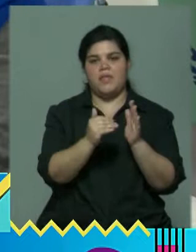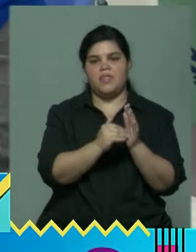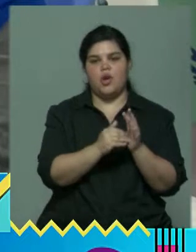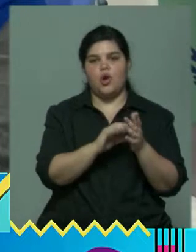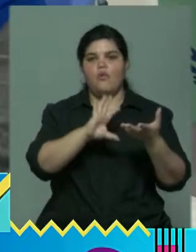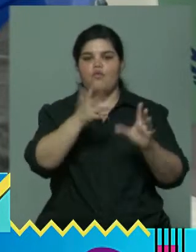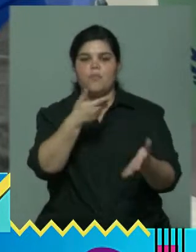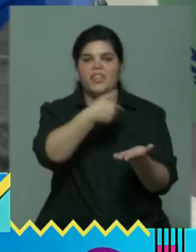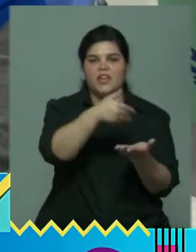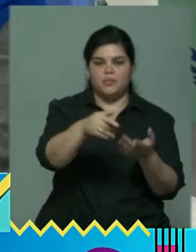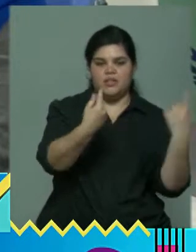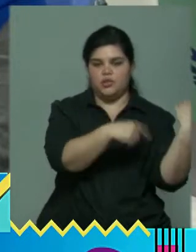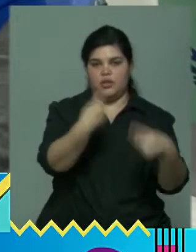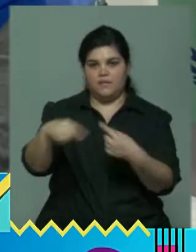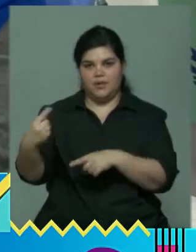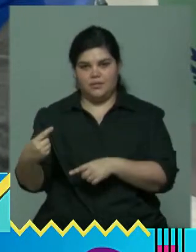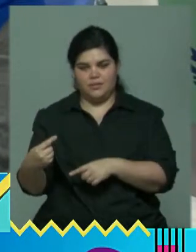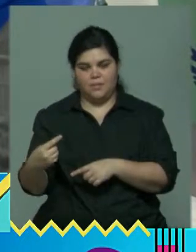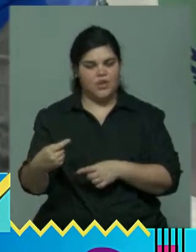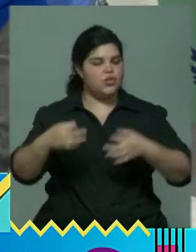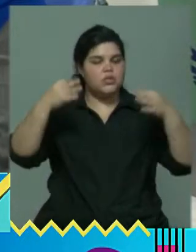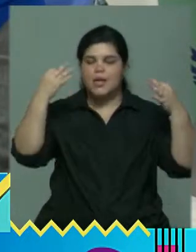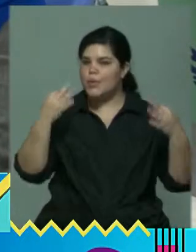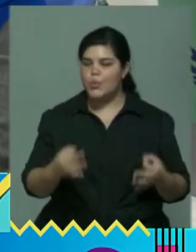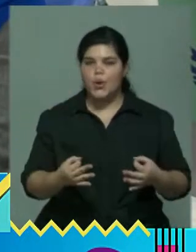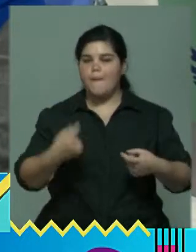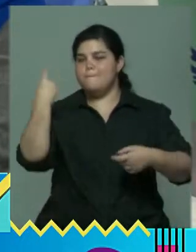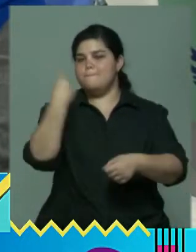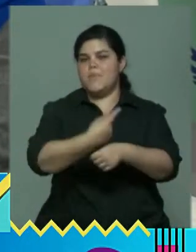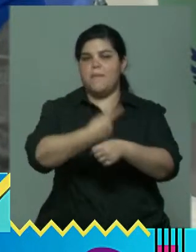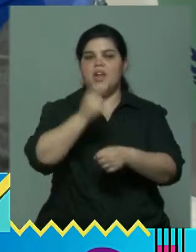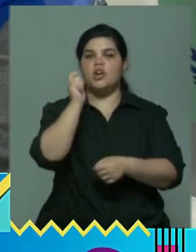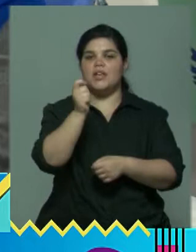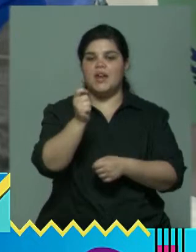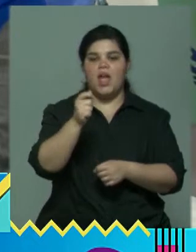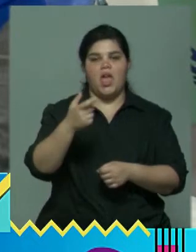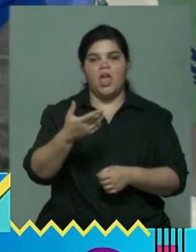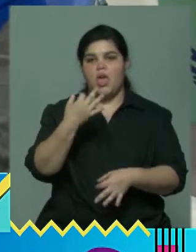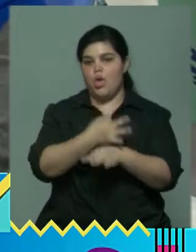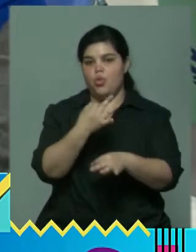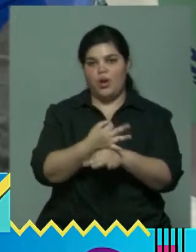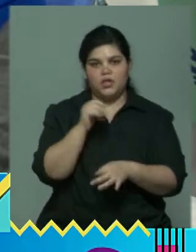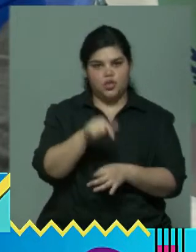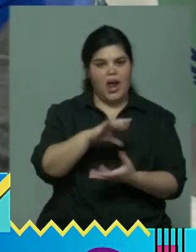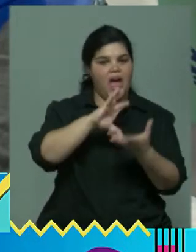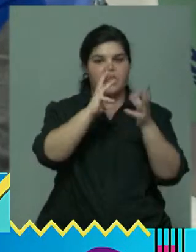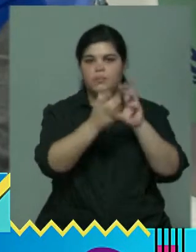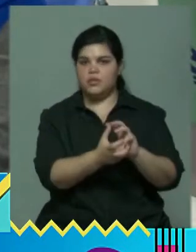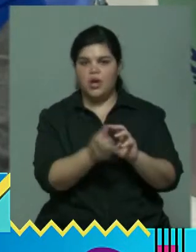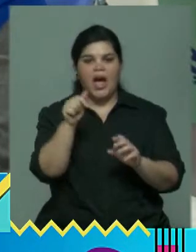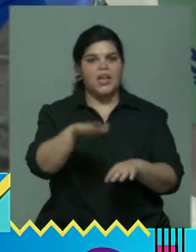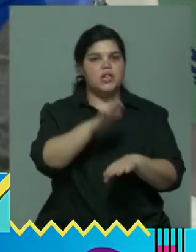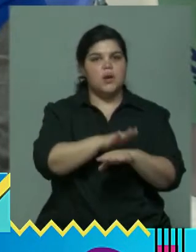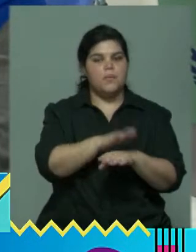claro. Sin duda la educación, digamos, sin duda la educación en su adaptabilidad en general, en un compromiso más profundo,